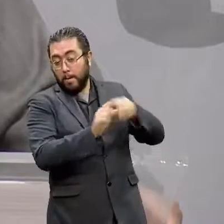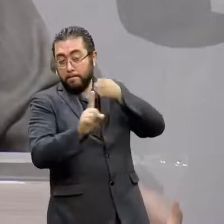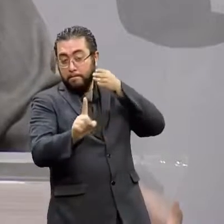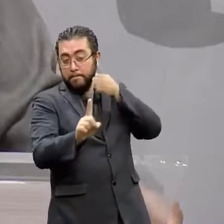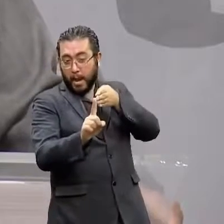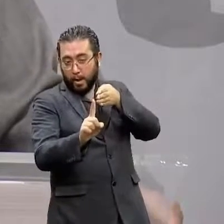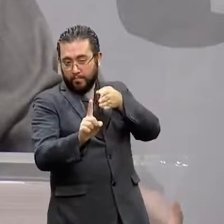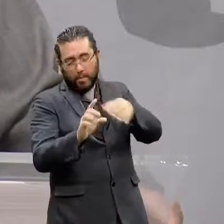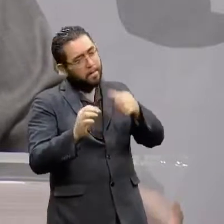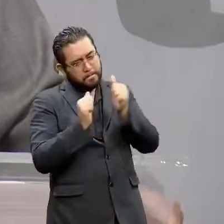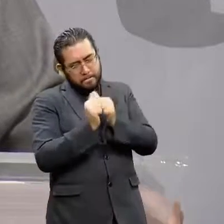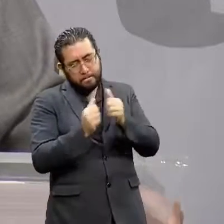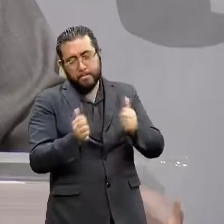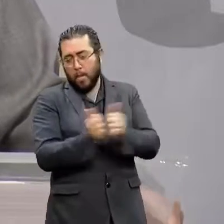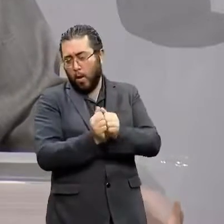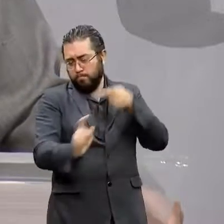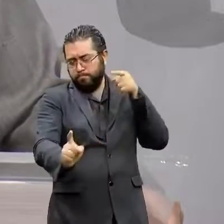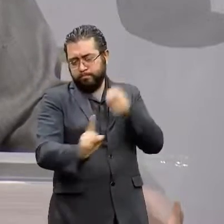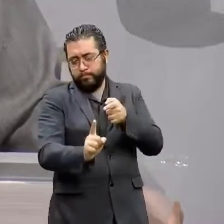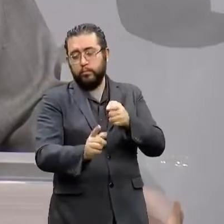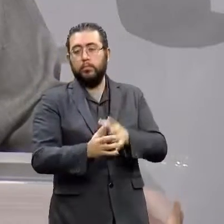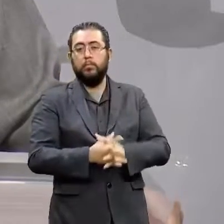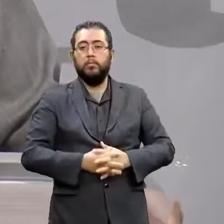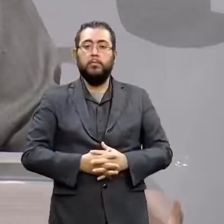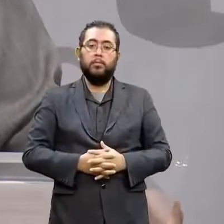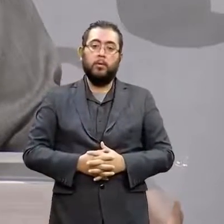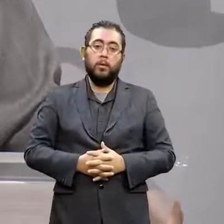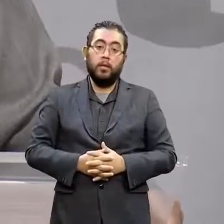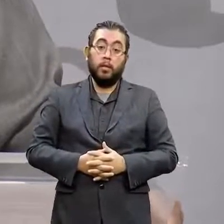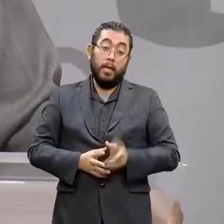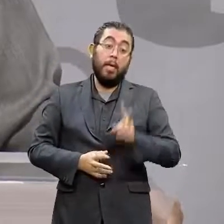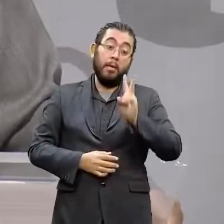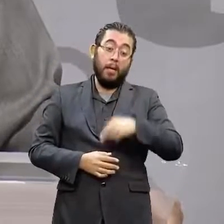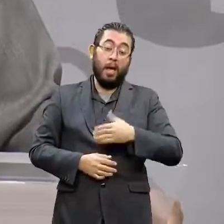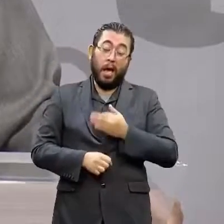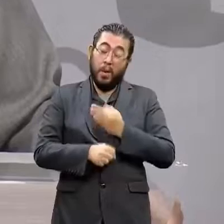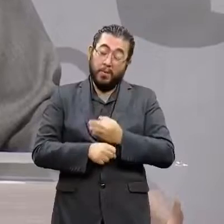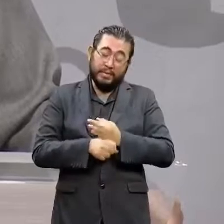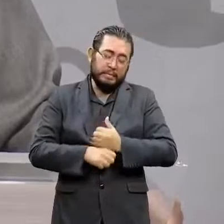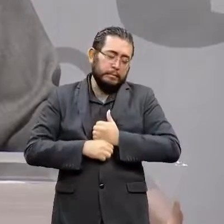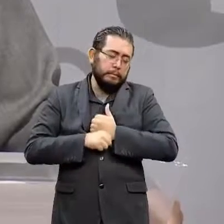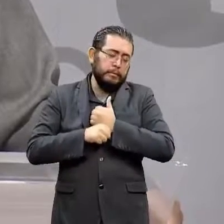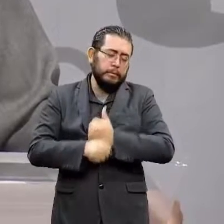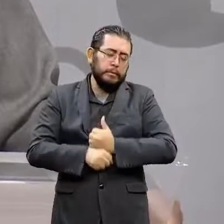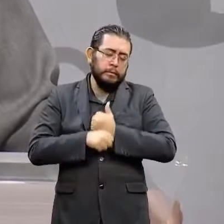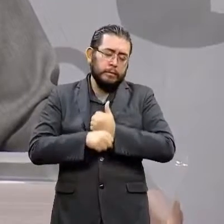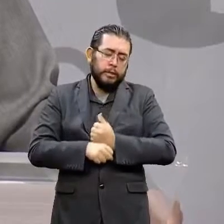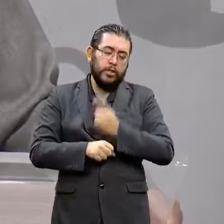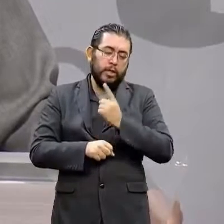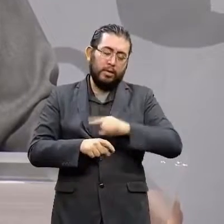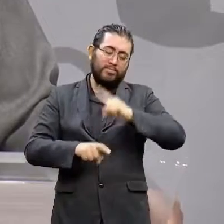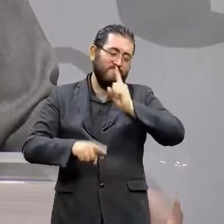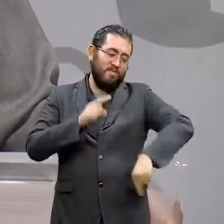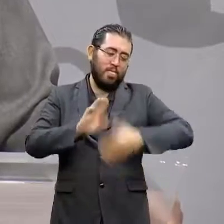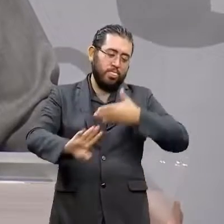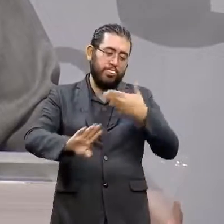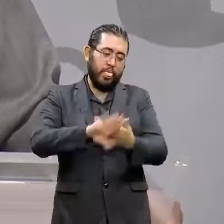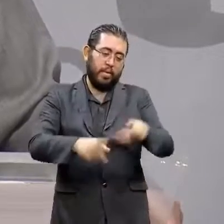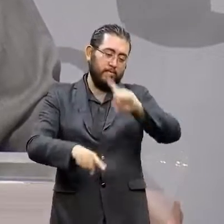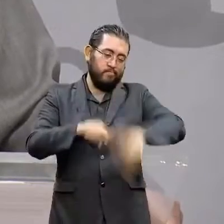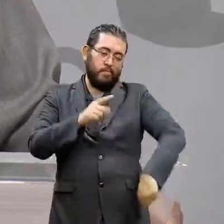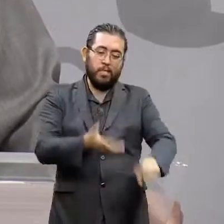misma fuerza porque una de las expresiones más lacerantes de la violación a los Derechos Humanos en nuestro